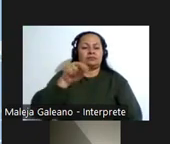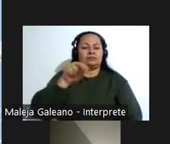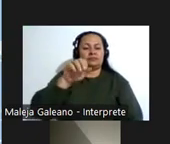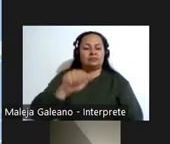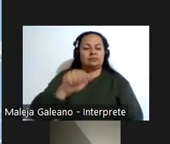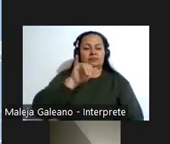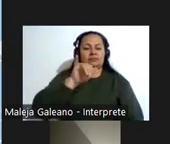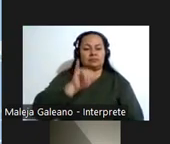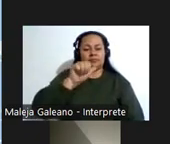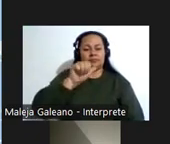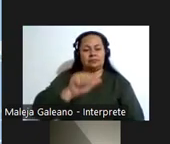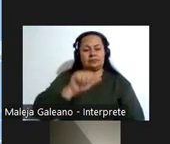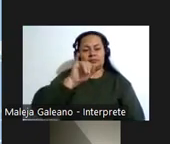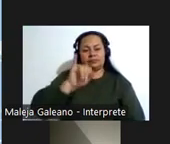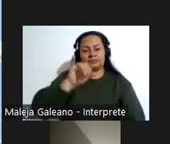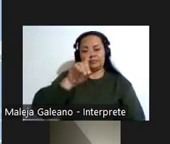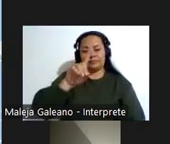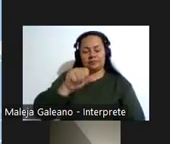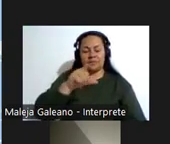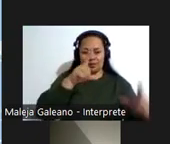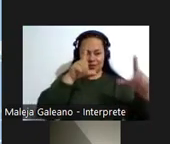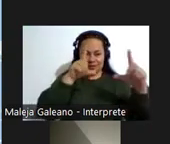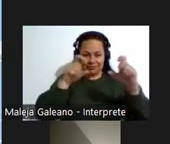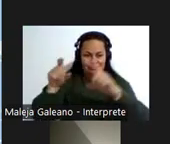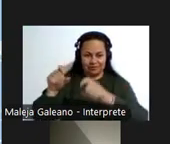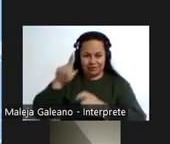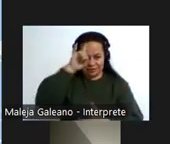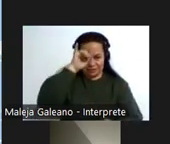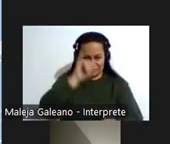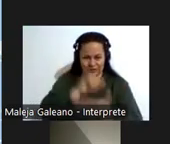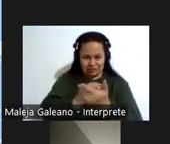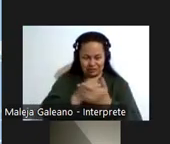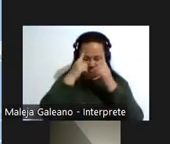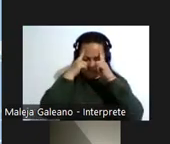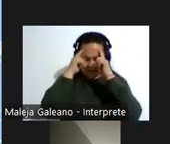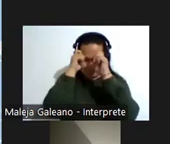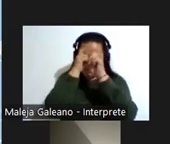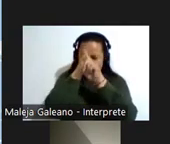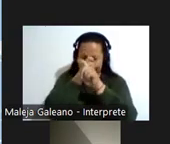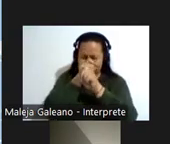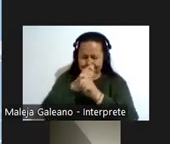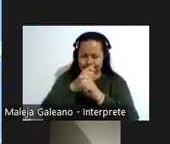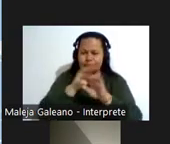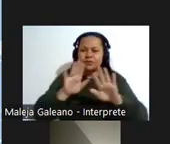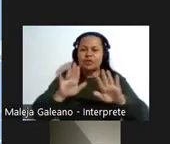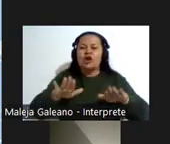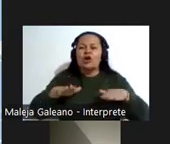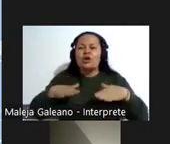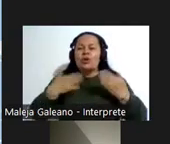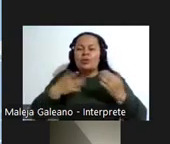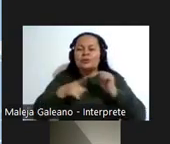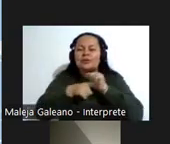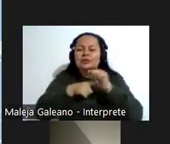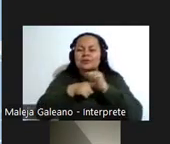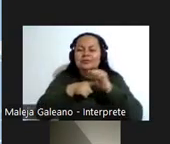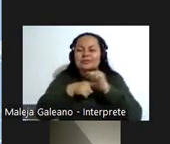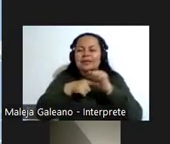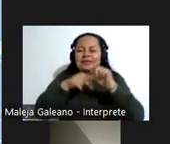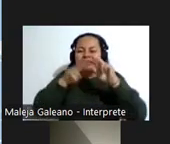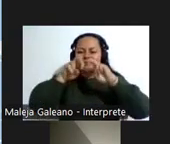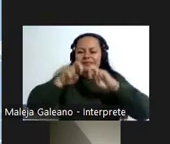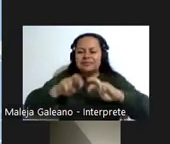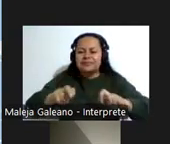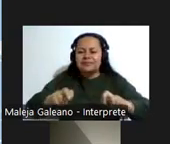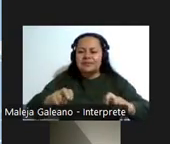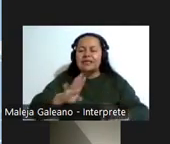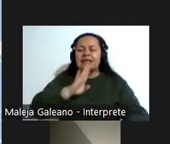que es una foto que a mí me ha hecho mucho pensar en cómo estoy haciendo esta práctica de investigación. ¿Quiénes son